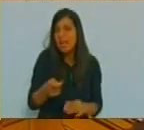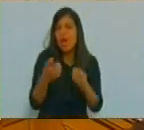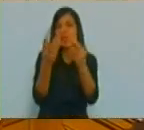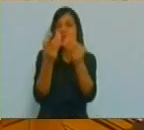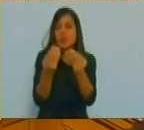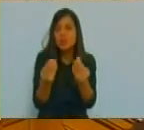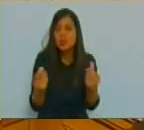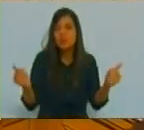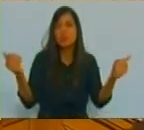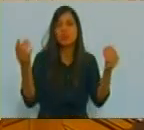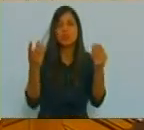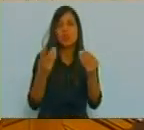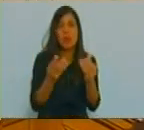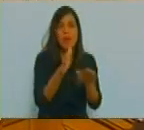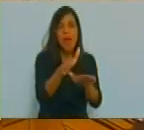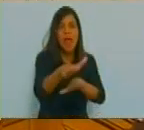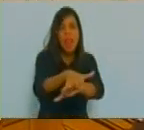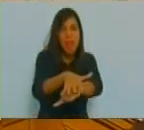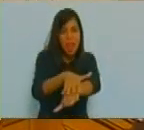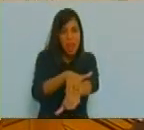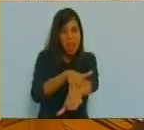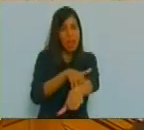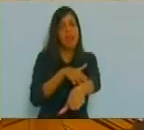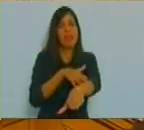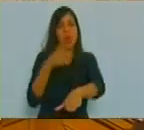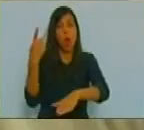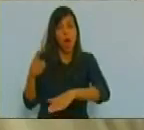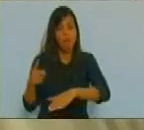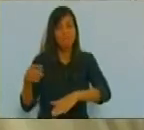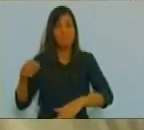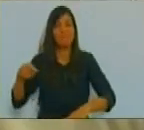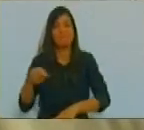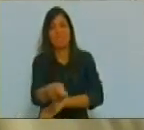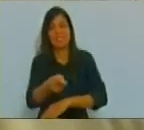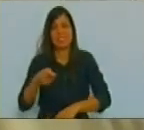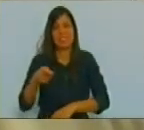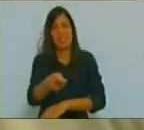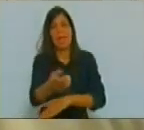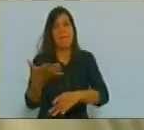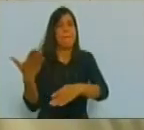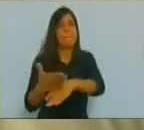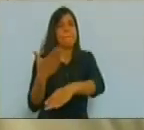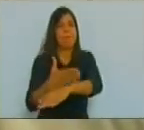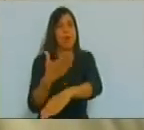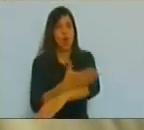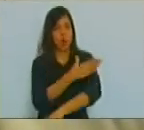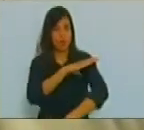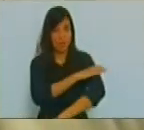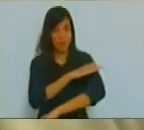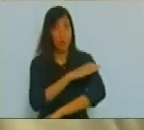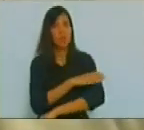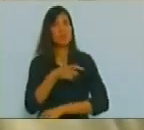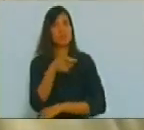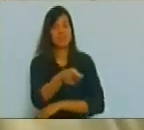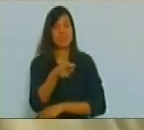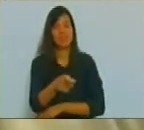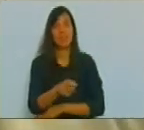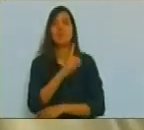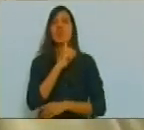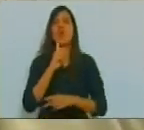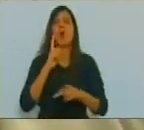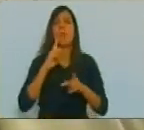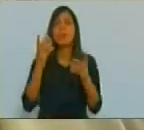en este momento y no por suave deshacer golpe es un golpe lo que pasa es que se llama suave